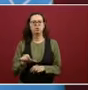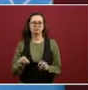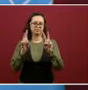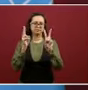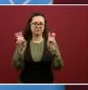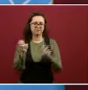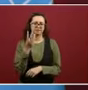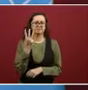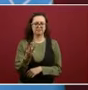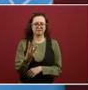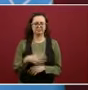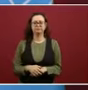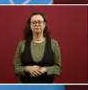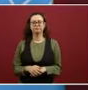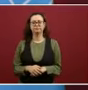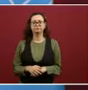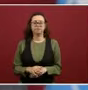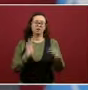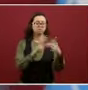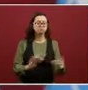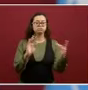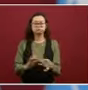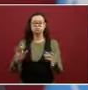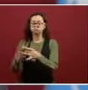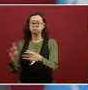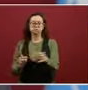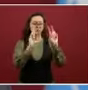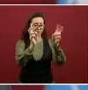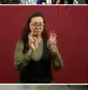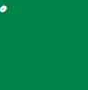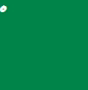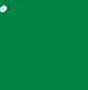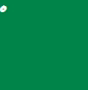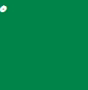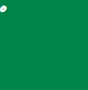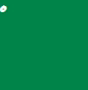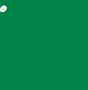Al final abrimos la ronda de preguntas y respuestas.